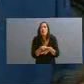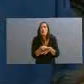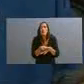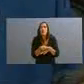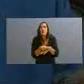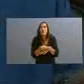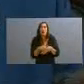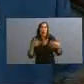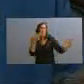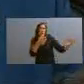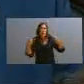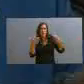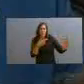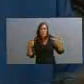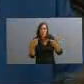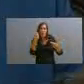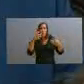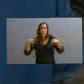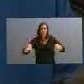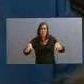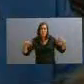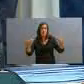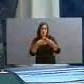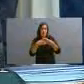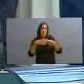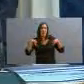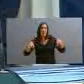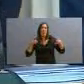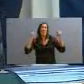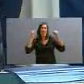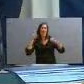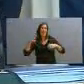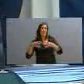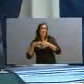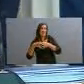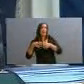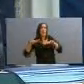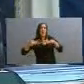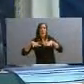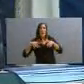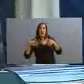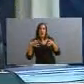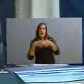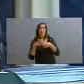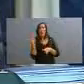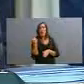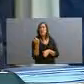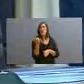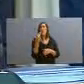se balacearon dos bandas de Barras Bravas, de las cuales uno murió, uno acaba de fallecer, creo que ayer o